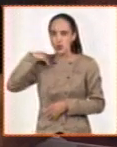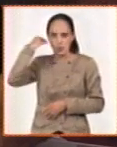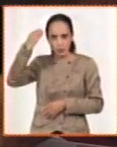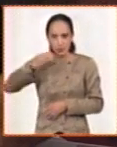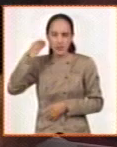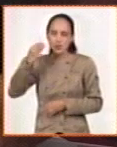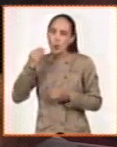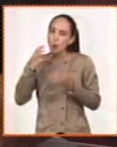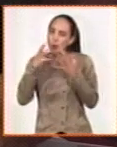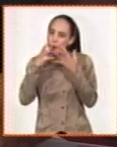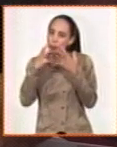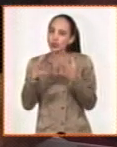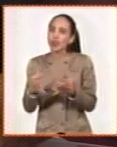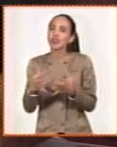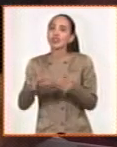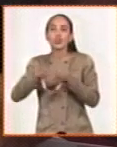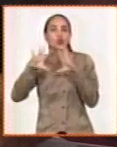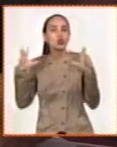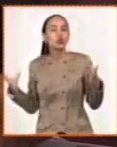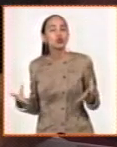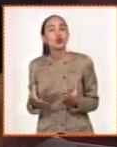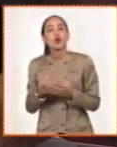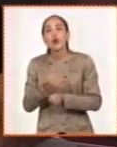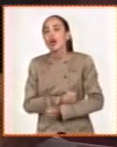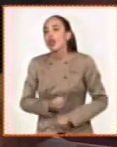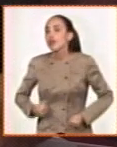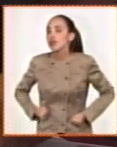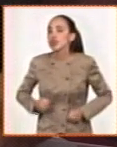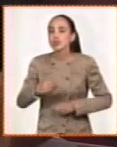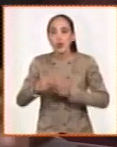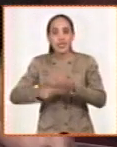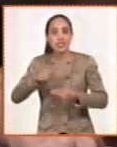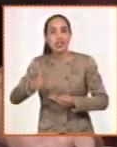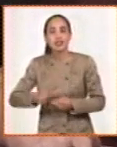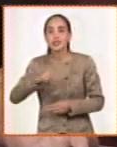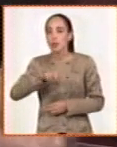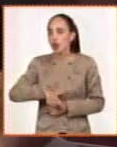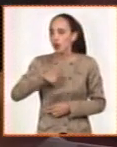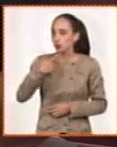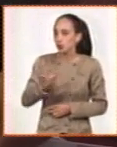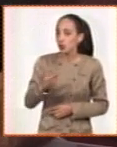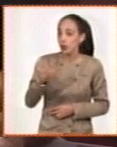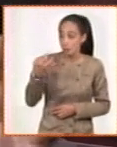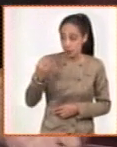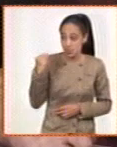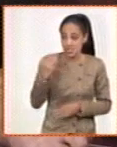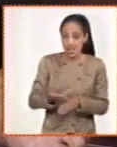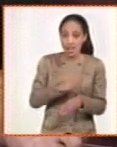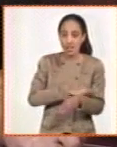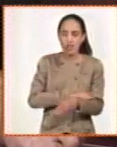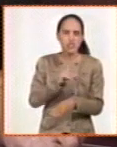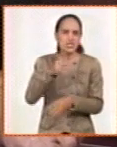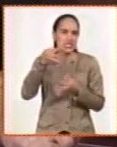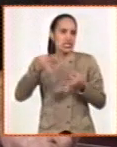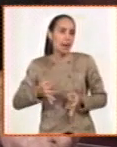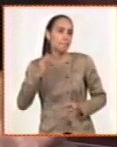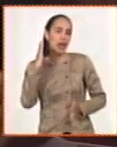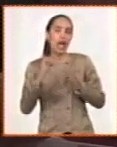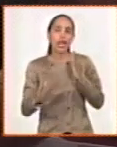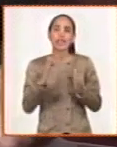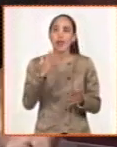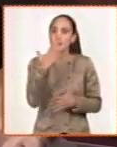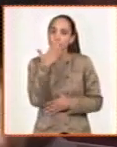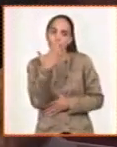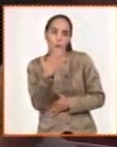importantísimo todo el esfuerzo que se haga por la cultura, en como decían ahorita, no siempre en una etapa